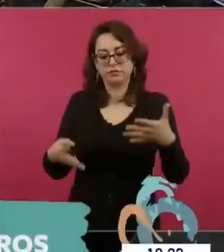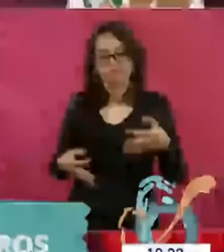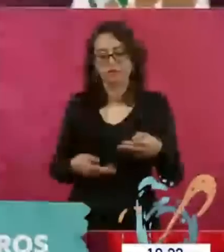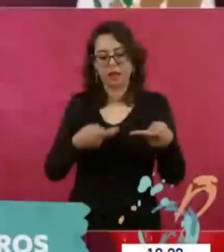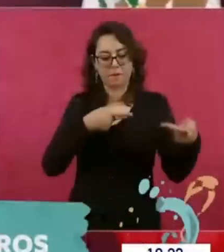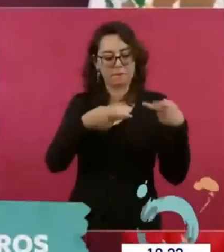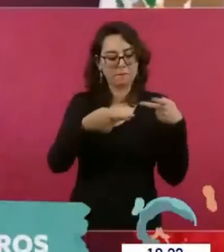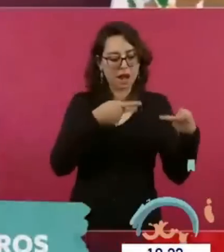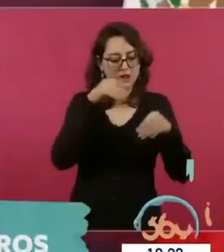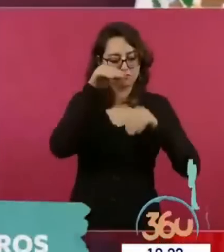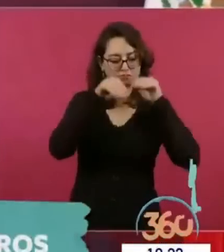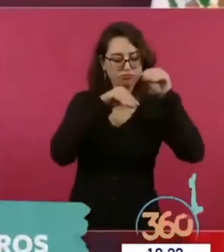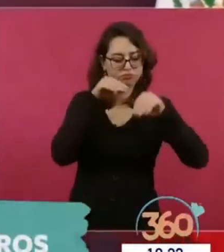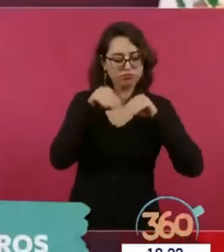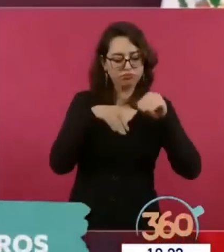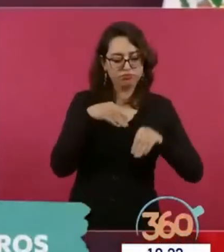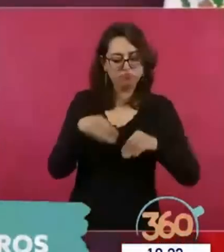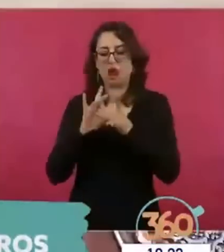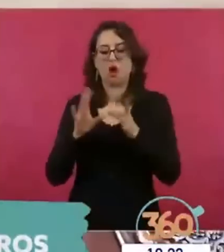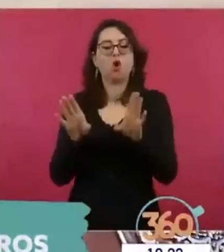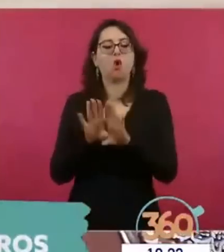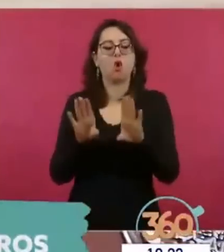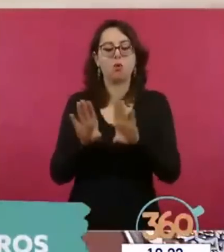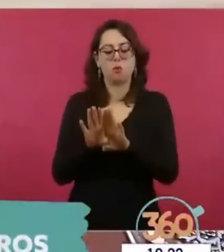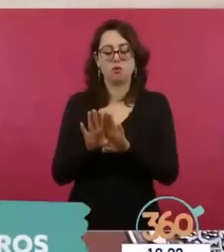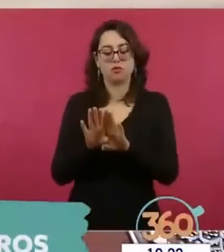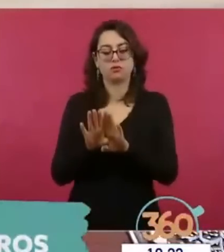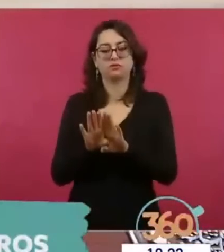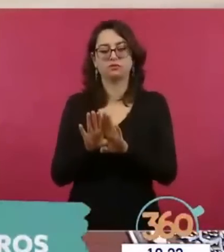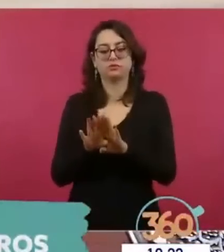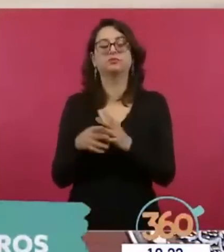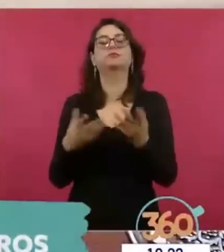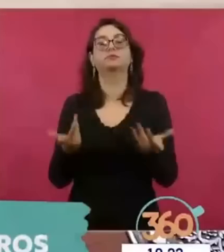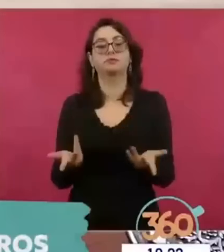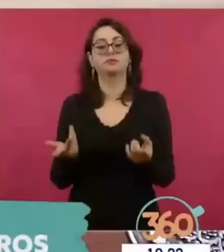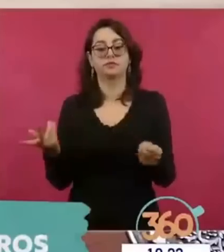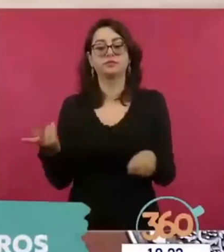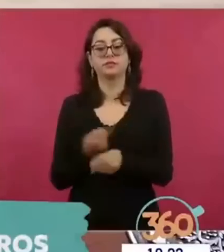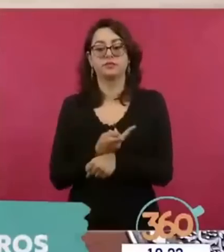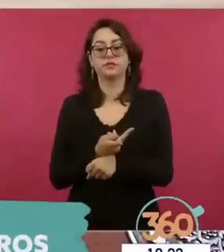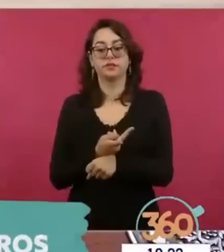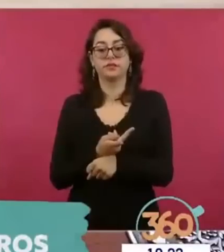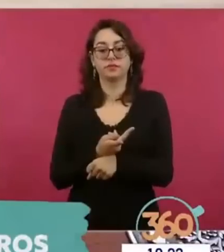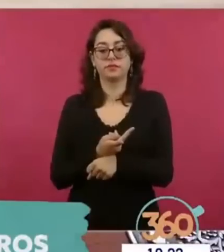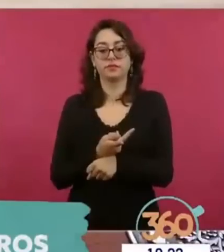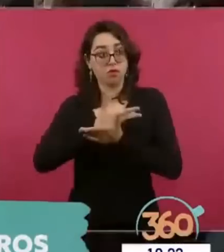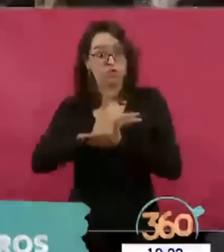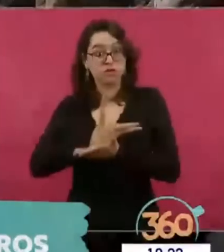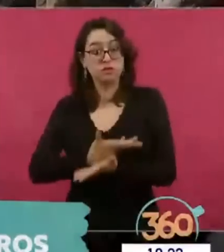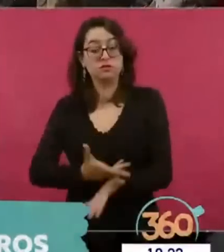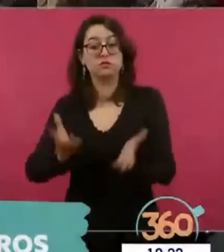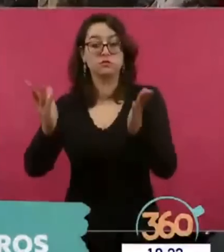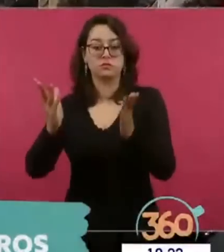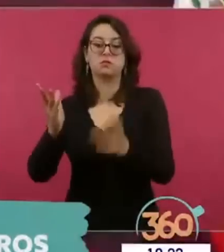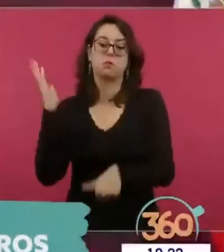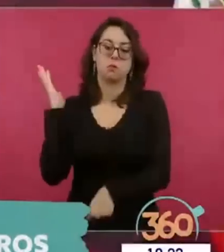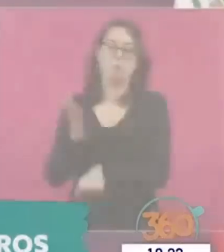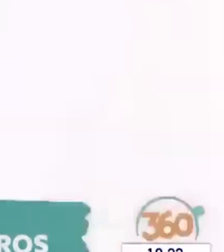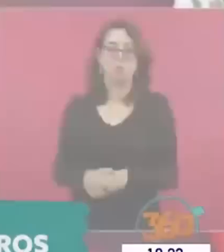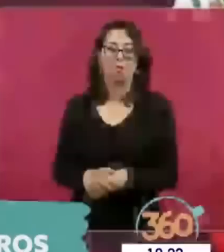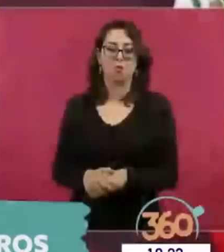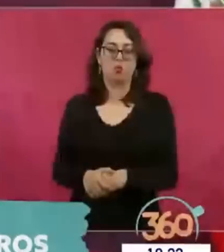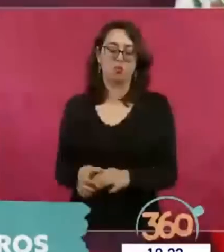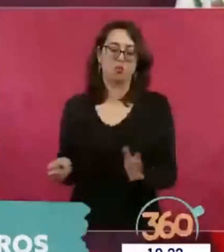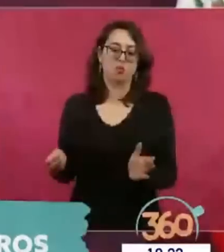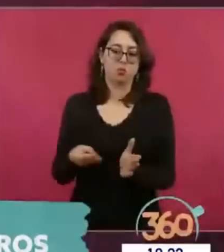se llevaron a cabo para su elaboración si se incumple con eso si se distribuyen entonces un motivo